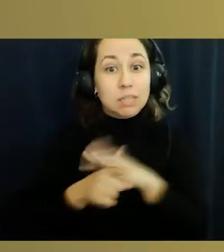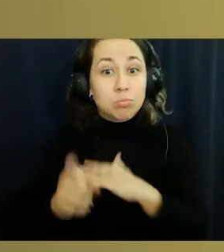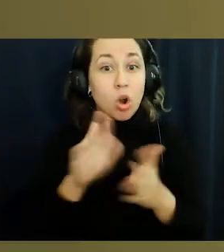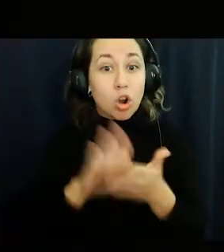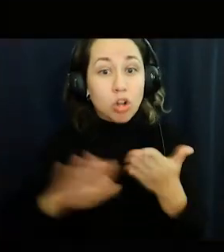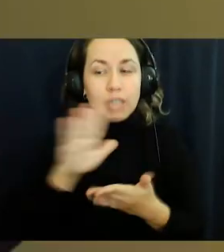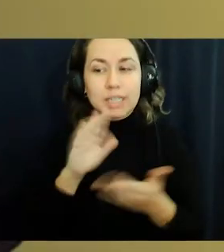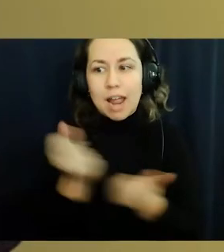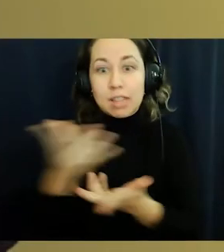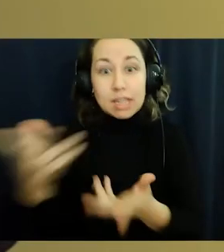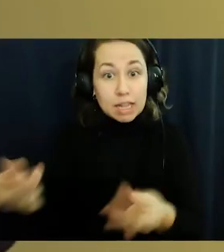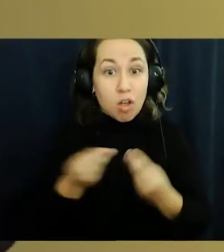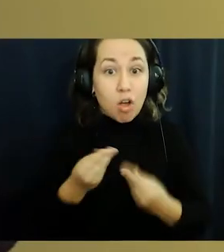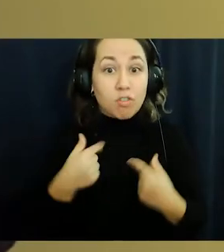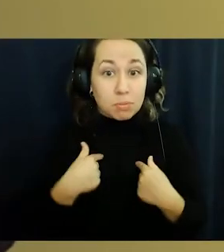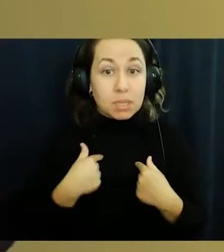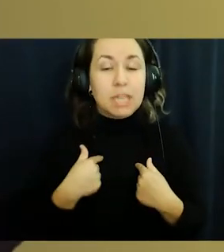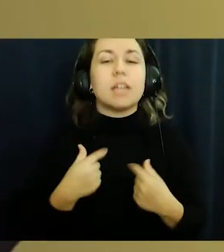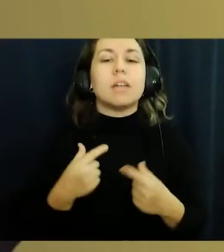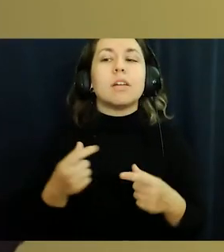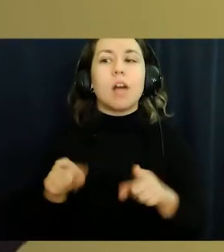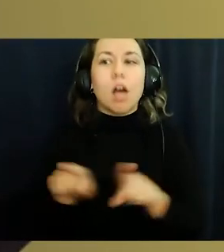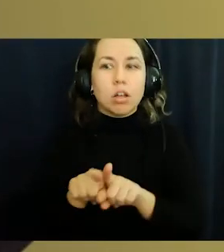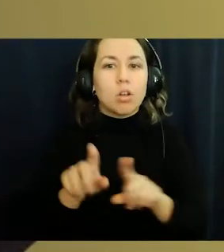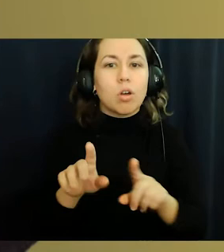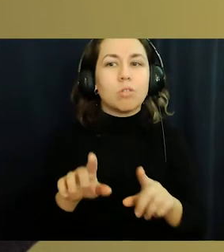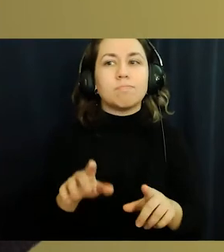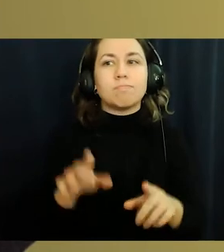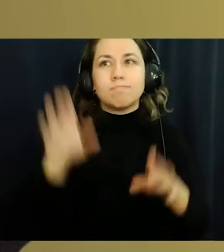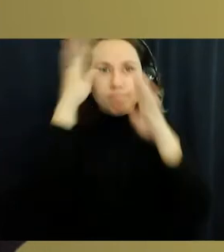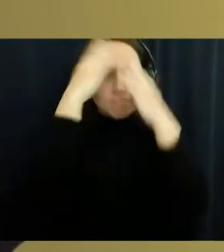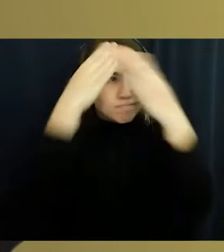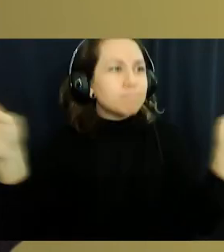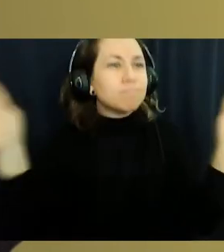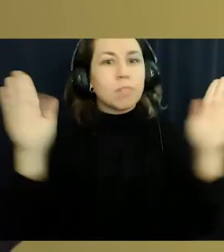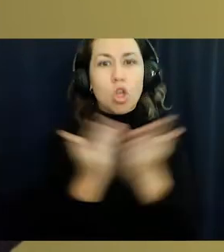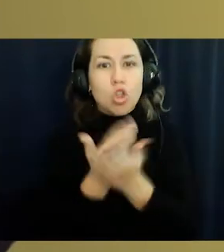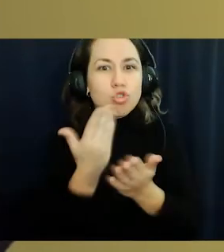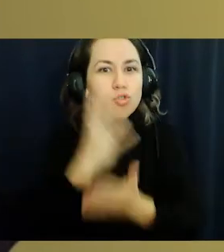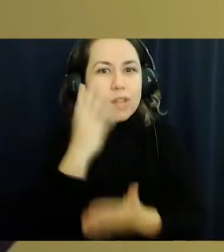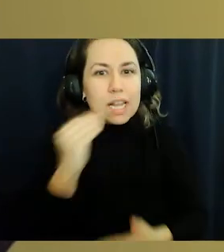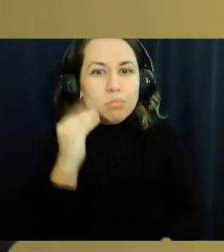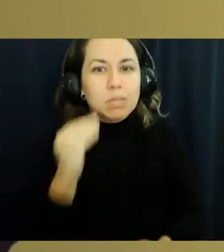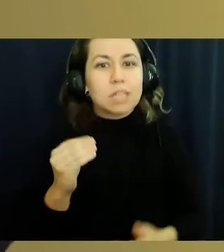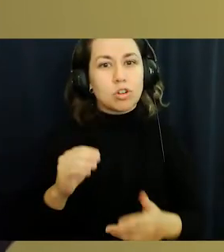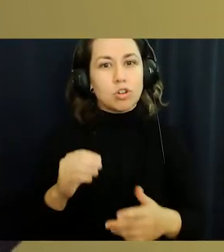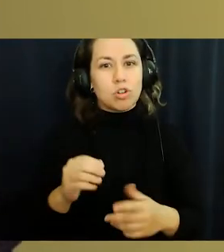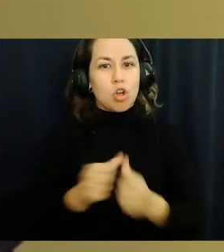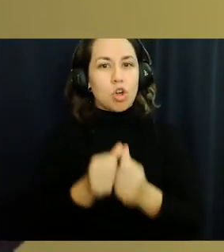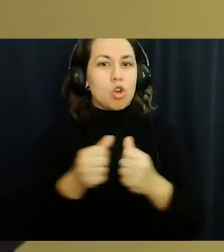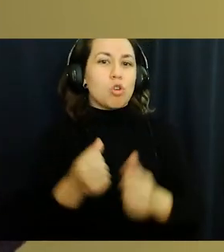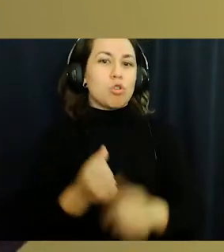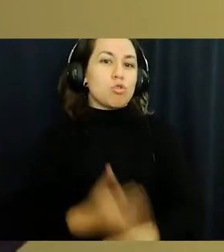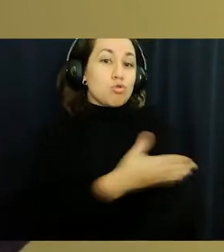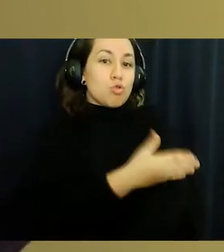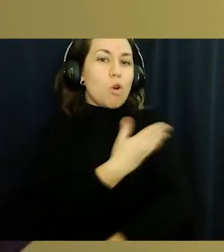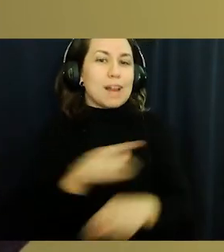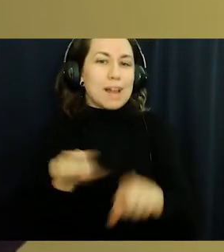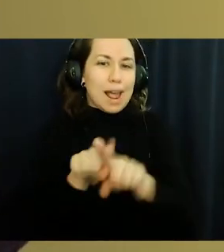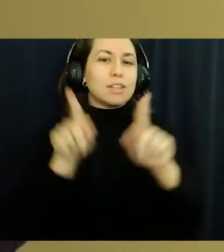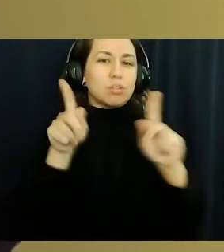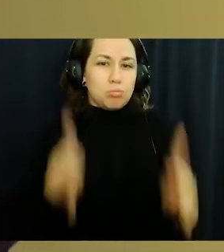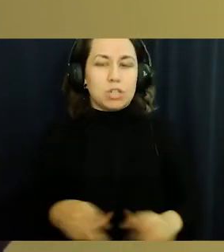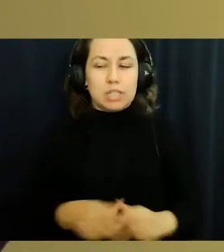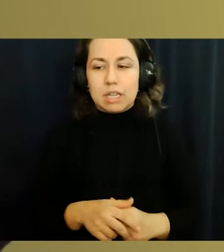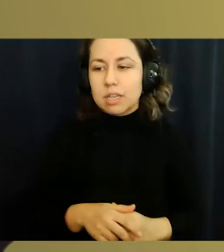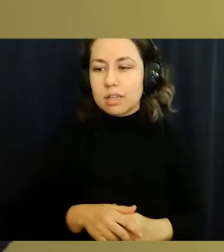modificada. Me emociona explorar el colegio y todo lo que hay que explorar y abrirme a estas experiencias